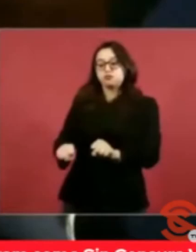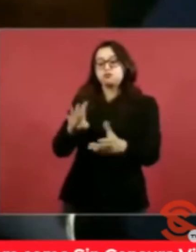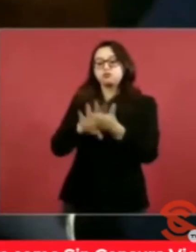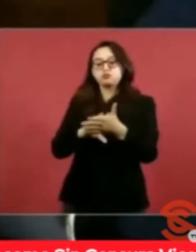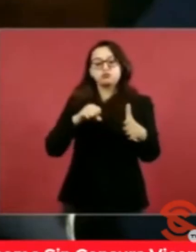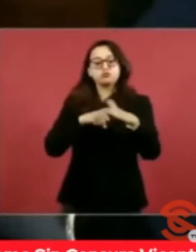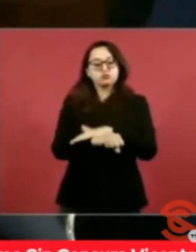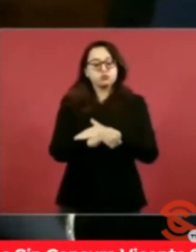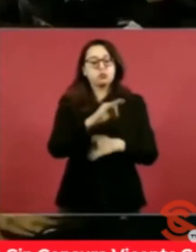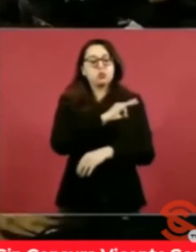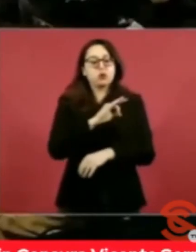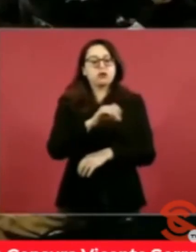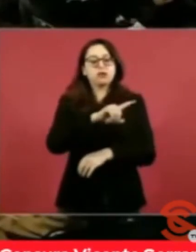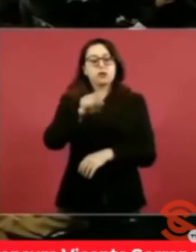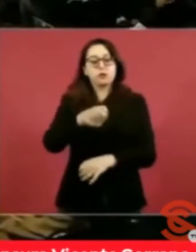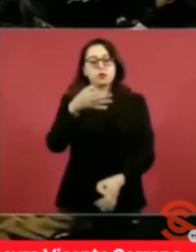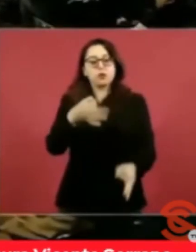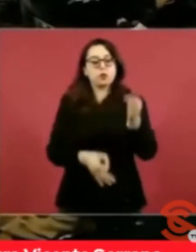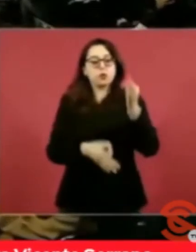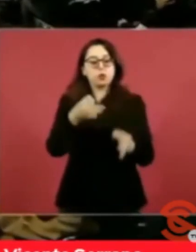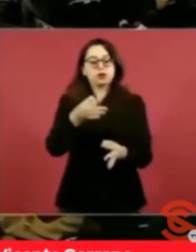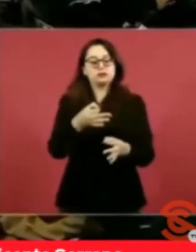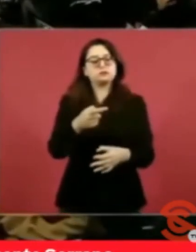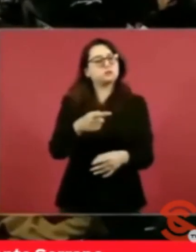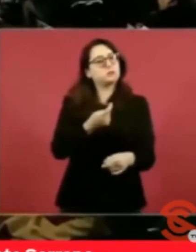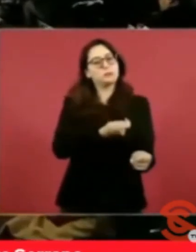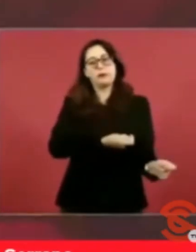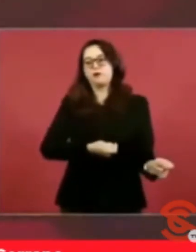el país. Se está haciendo ya un